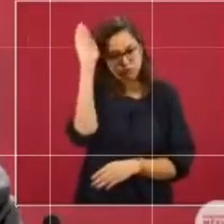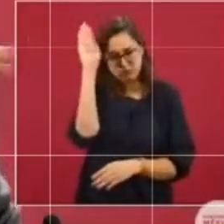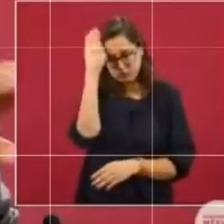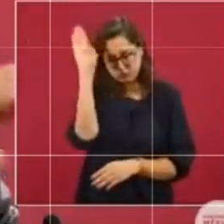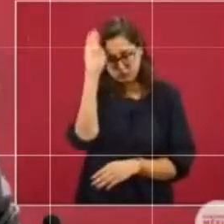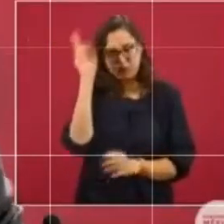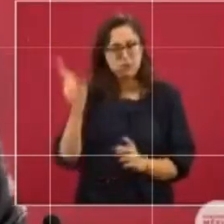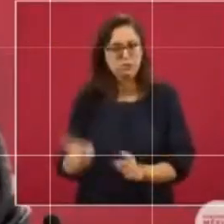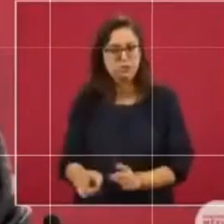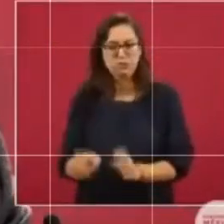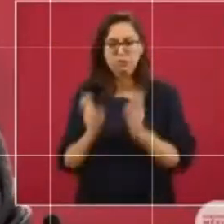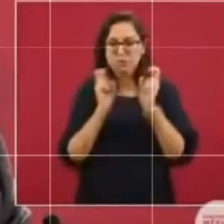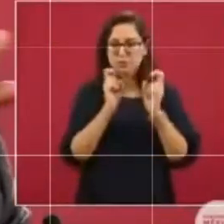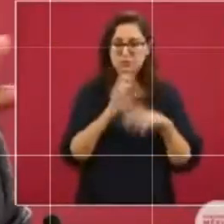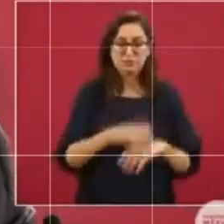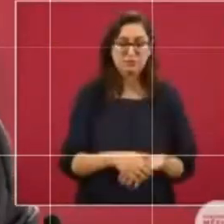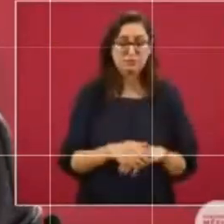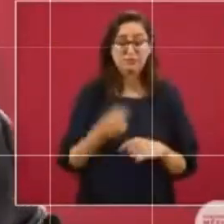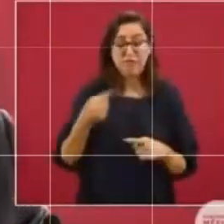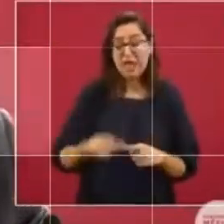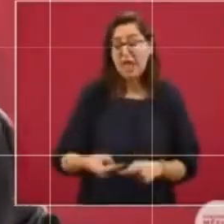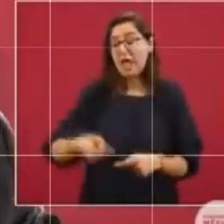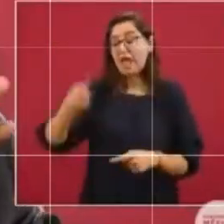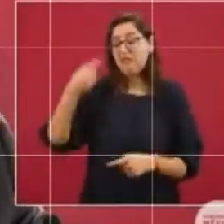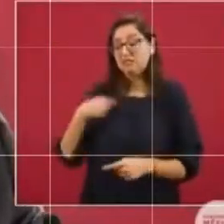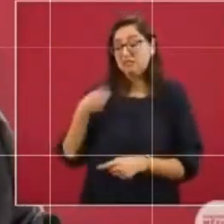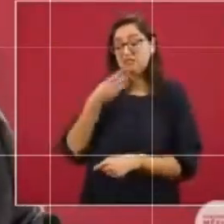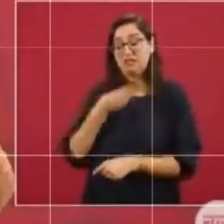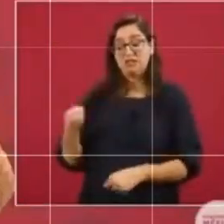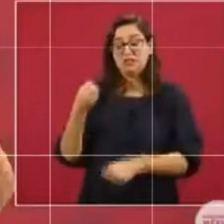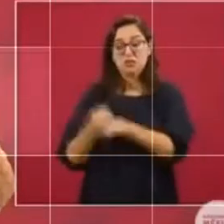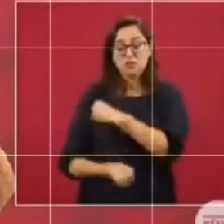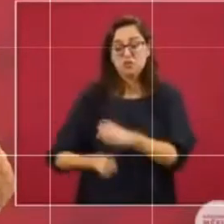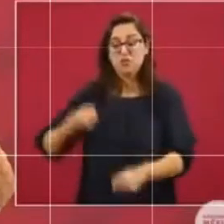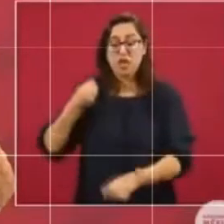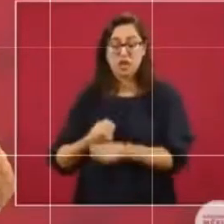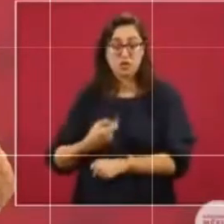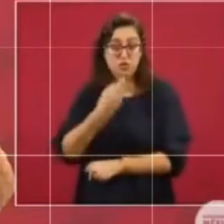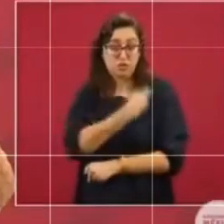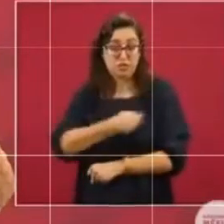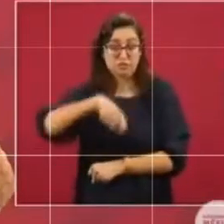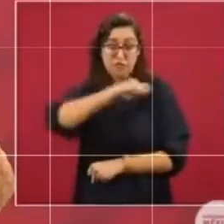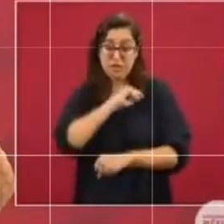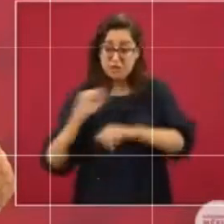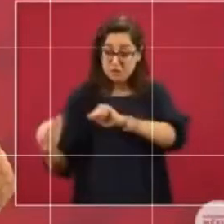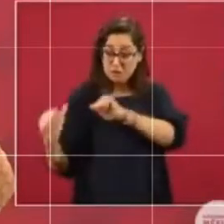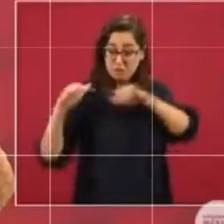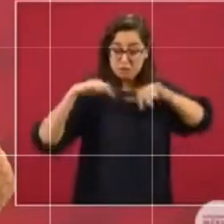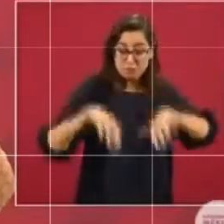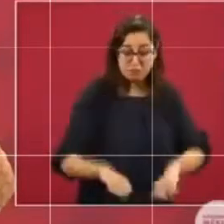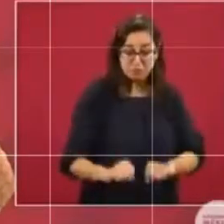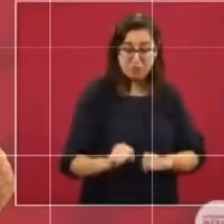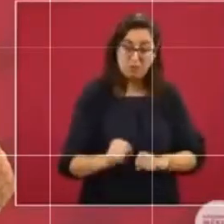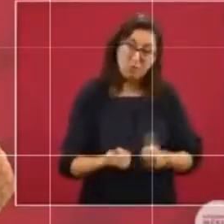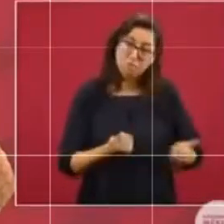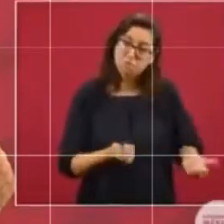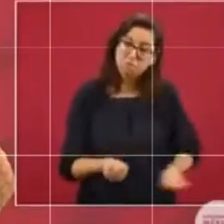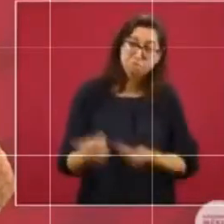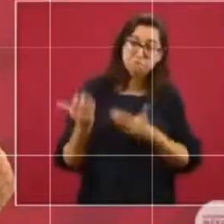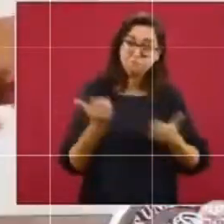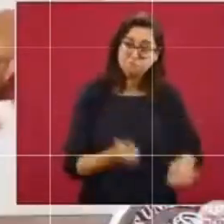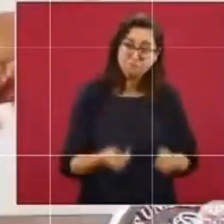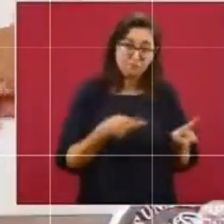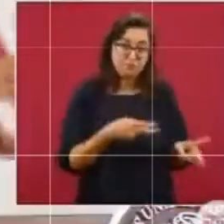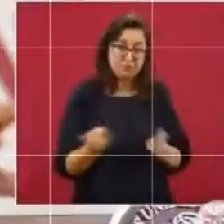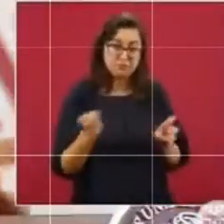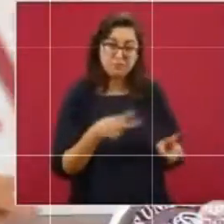ni en los tres siglos de dominación colonial saquearon tanto como en